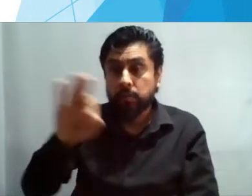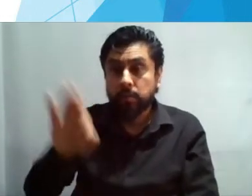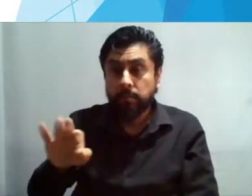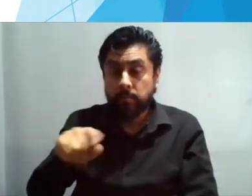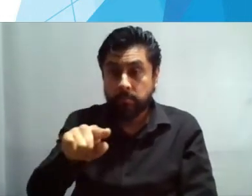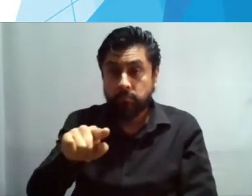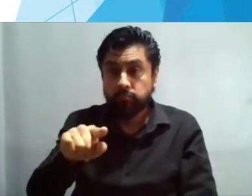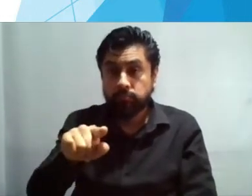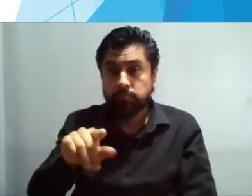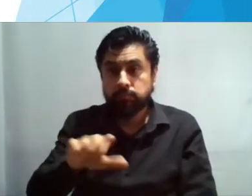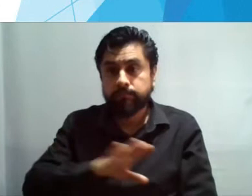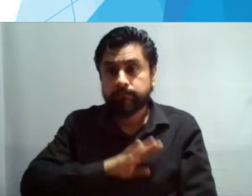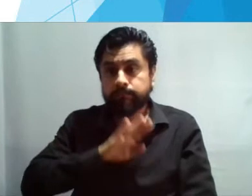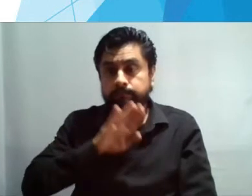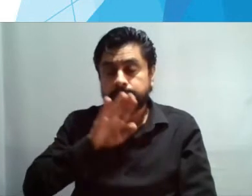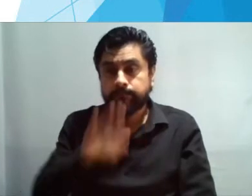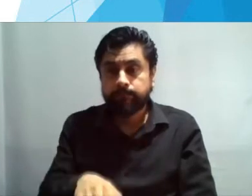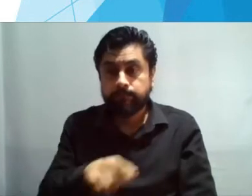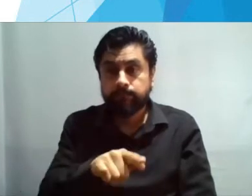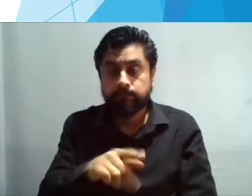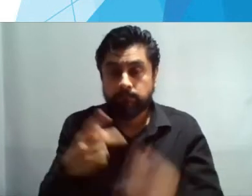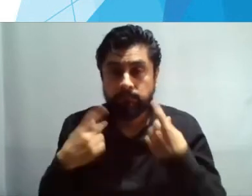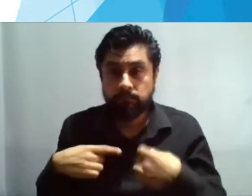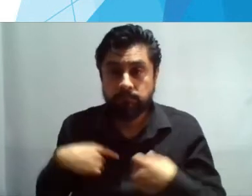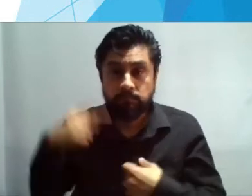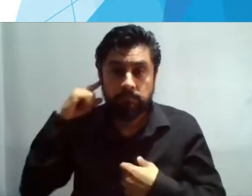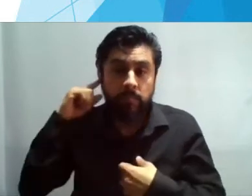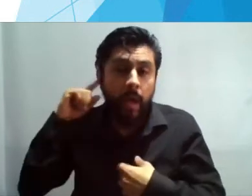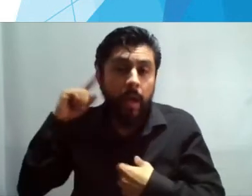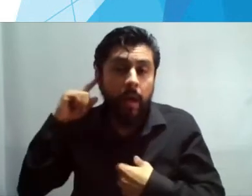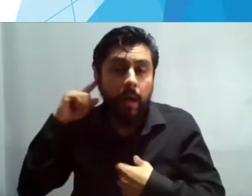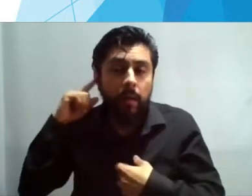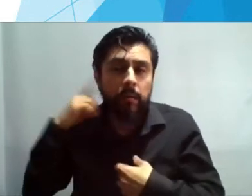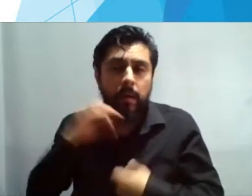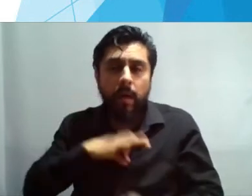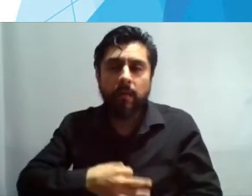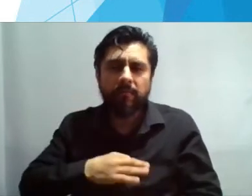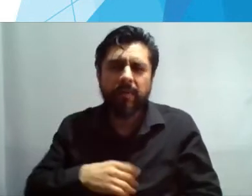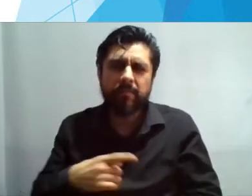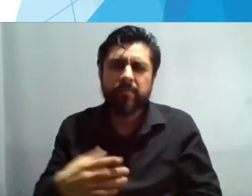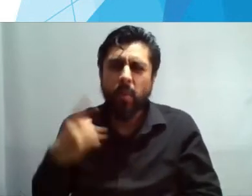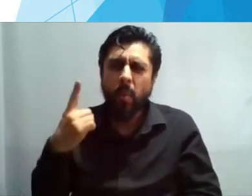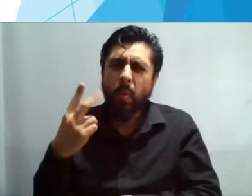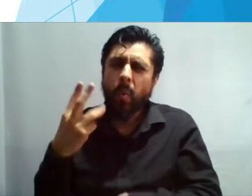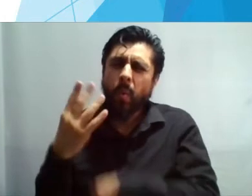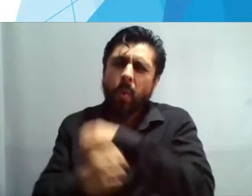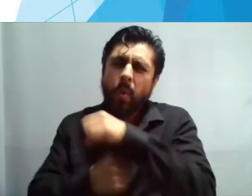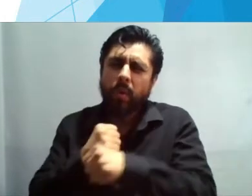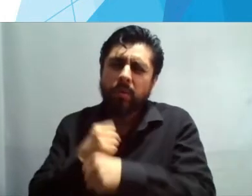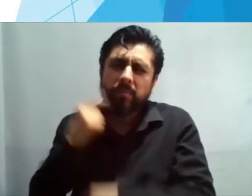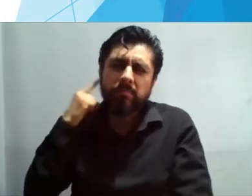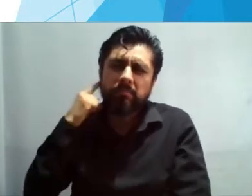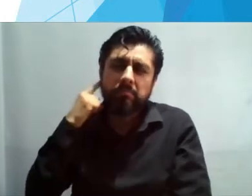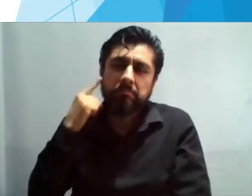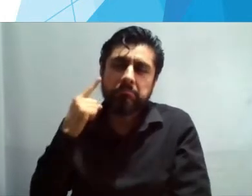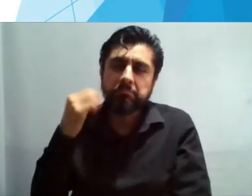desenlace también funesto. La persona termina falleciendo por una infección que llevaba años y que inició en oído. Y claro está que